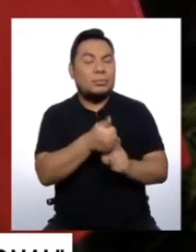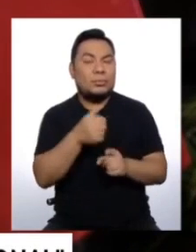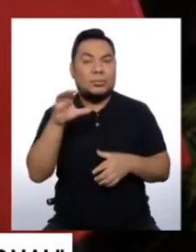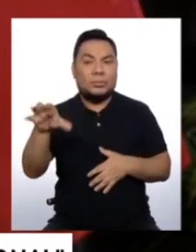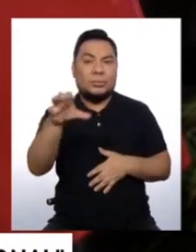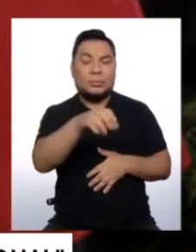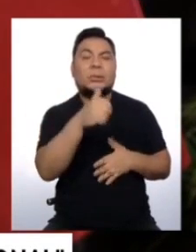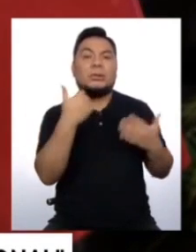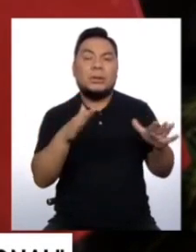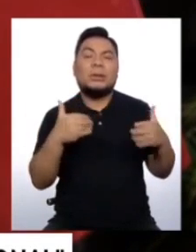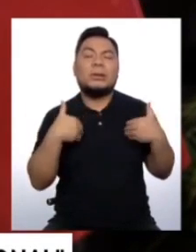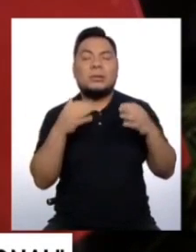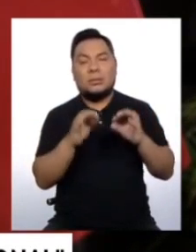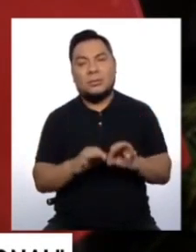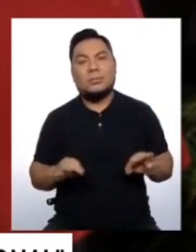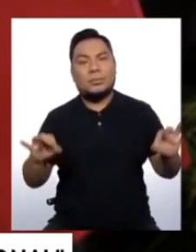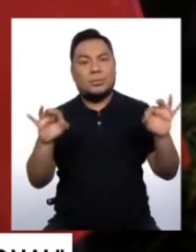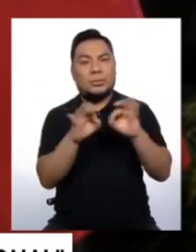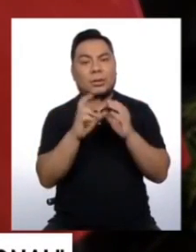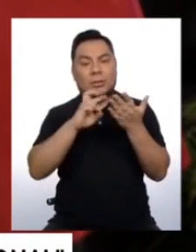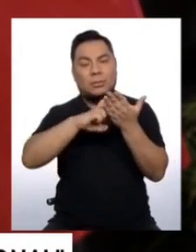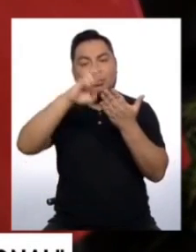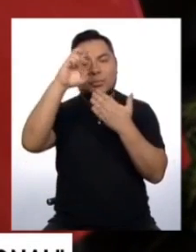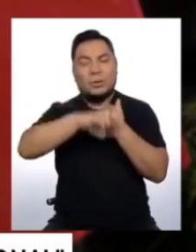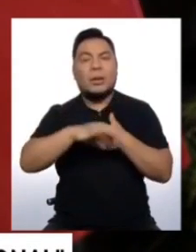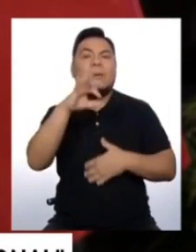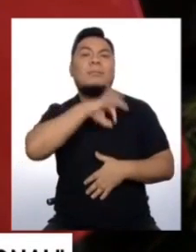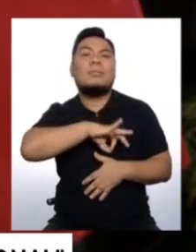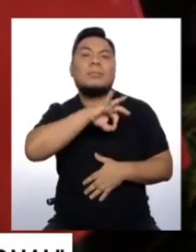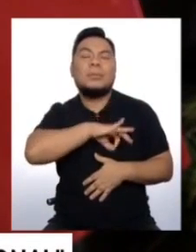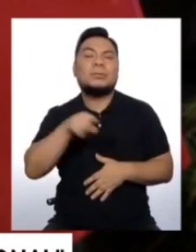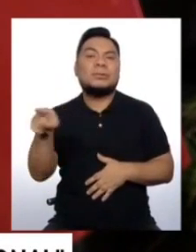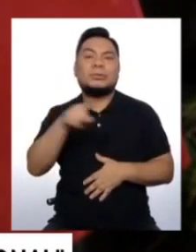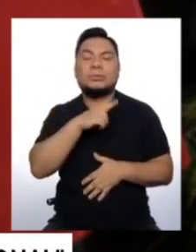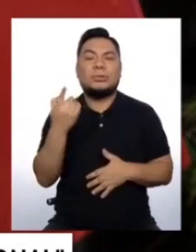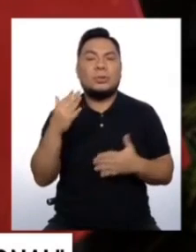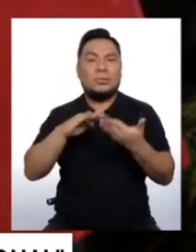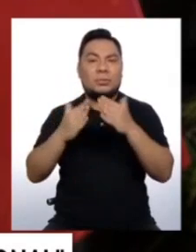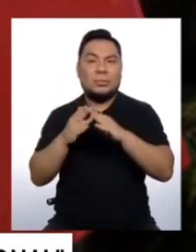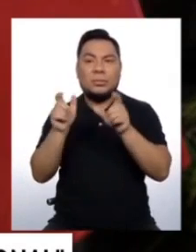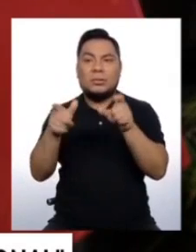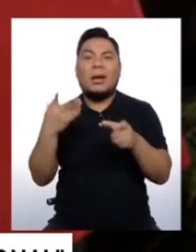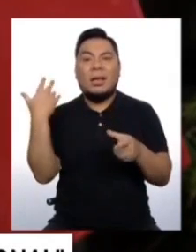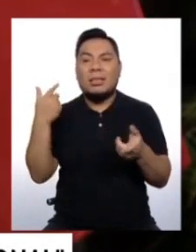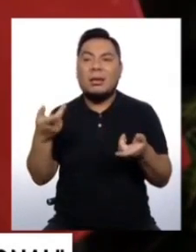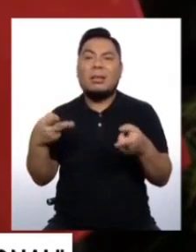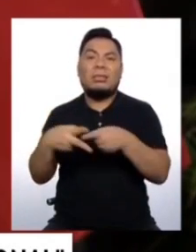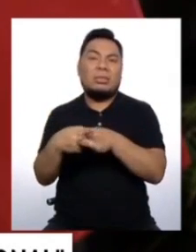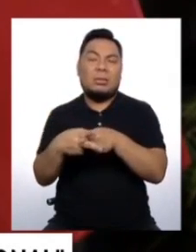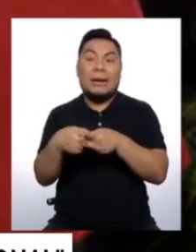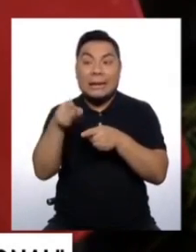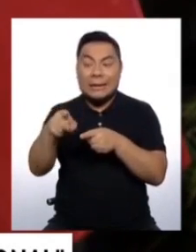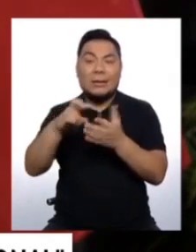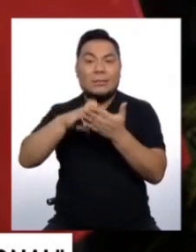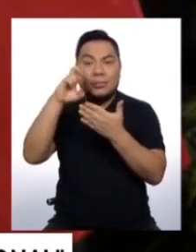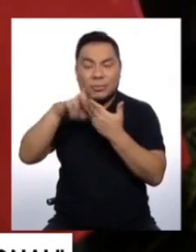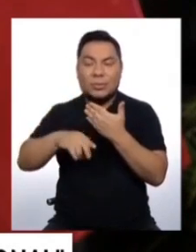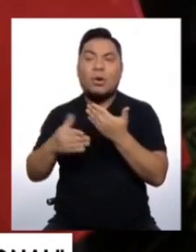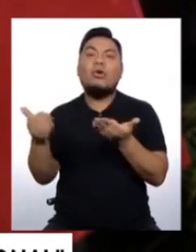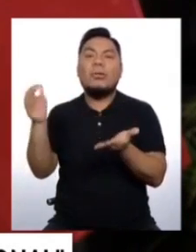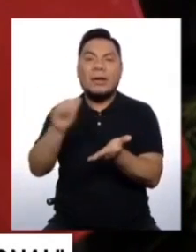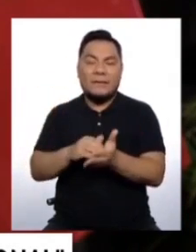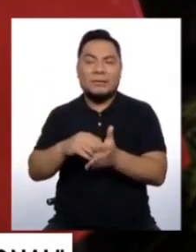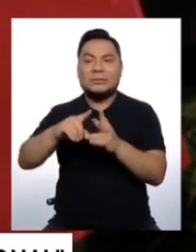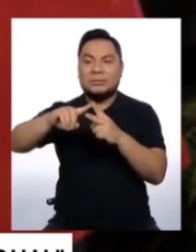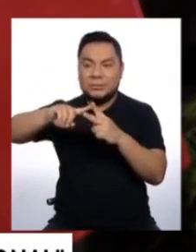público tiene importantes proyectos en beneficio de la población que han estado paralizados. Esos proyectos también tienen que